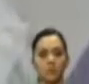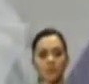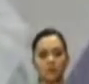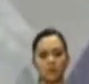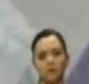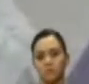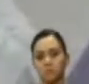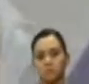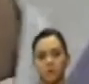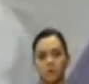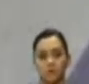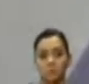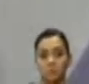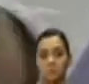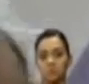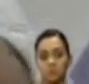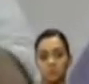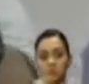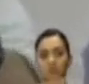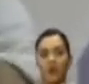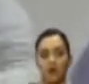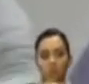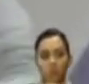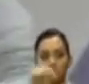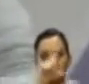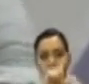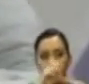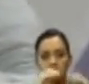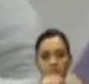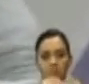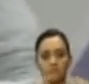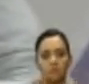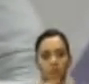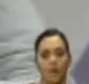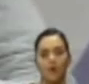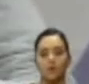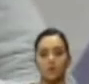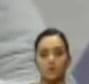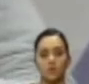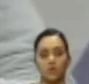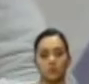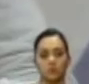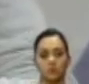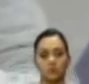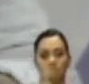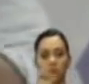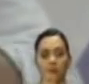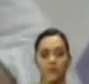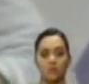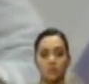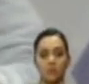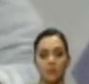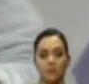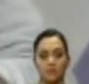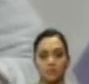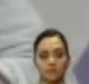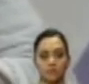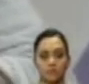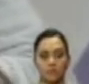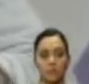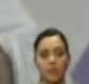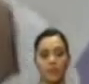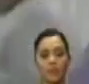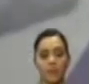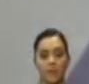palabra es apreciar. Entonces es exactamente lo contrario de lo que necesitábamos y eso complica mucho más el panorama. Entonces cuando se tiene moneda nacional,